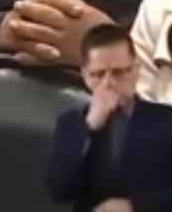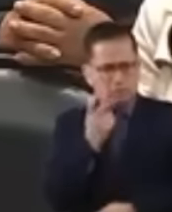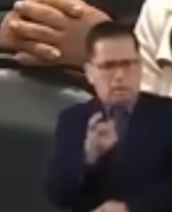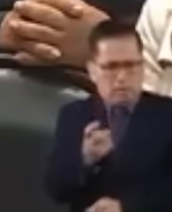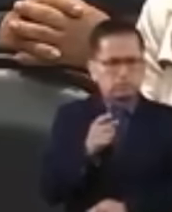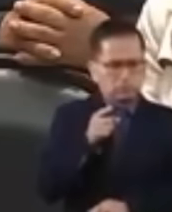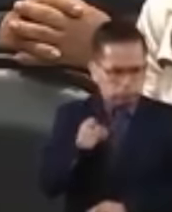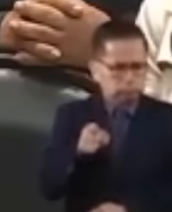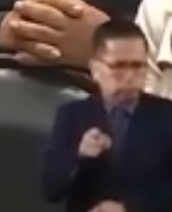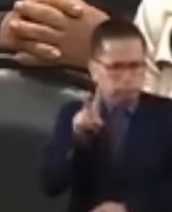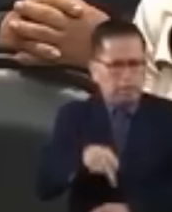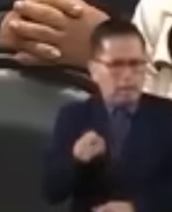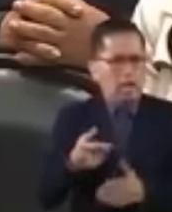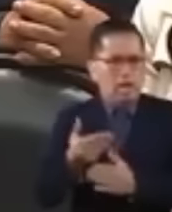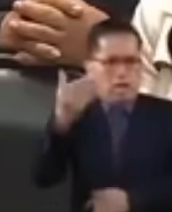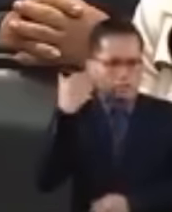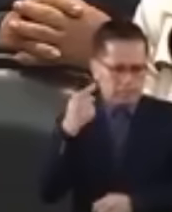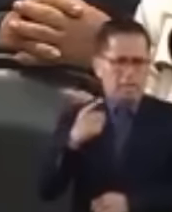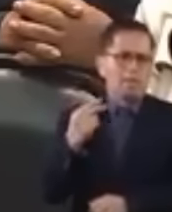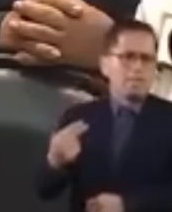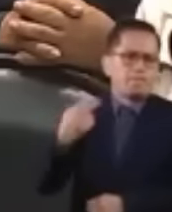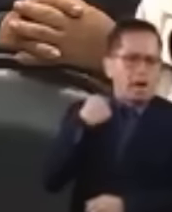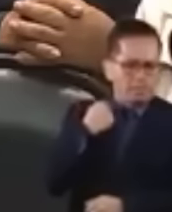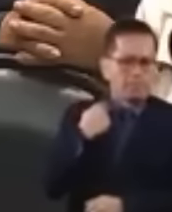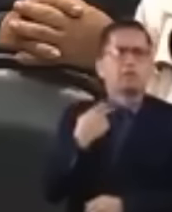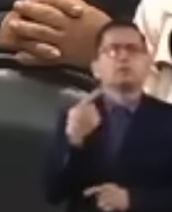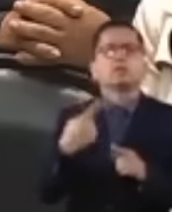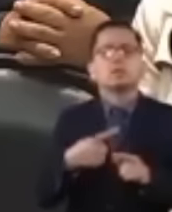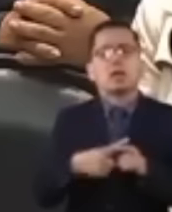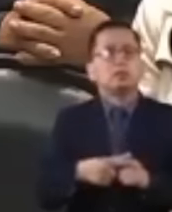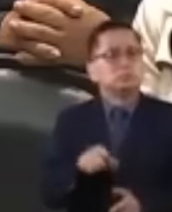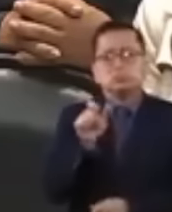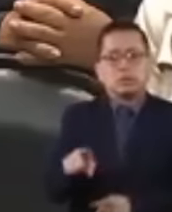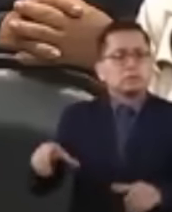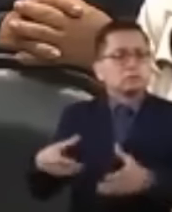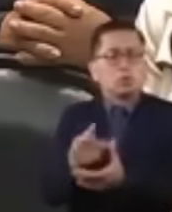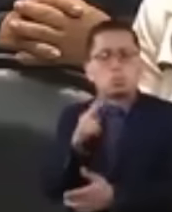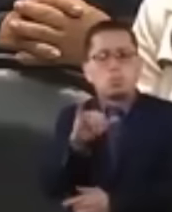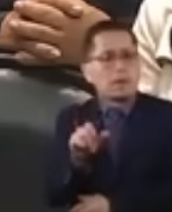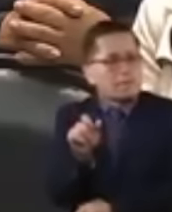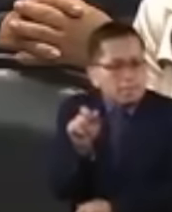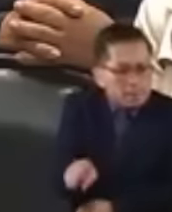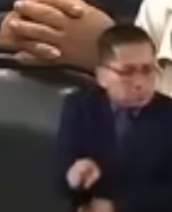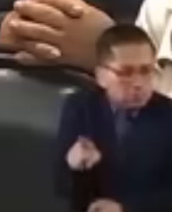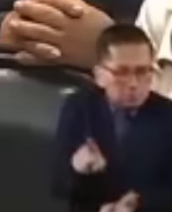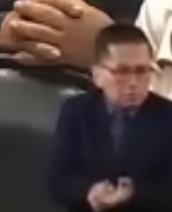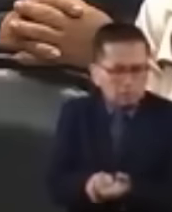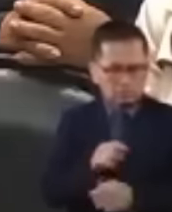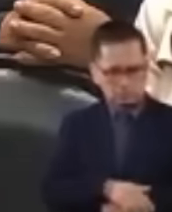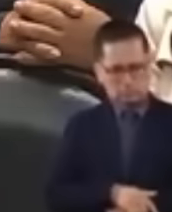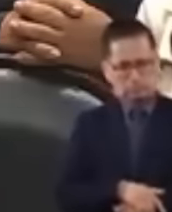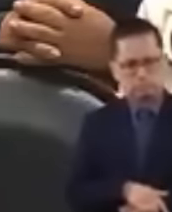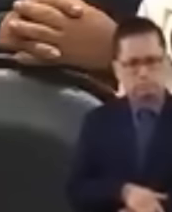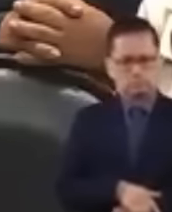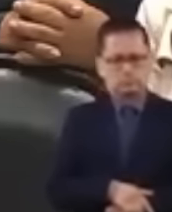la sangre de la ejecución de Lomas Taurinas, que fue el PRI contra el PRI. Y hoy tienen el descaro